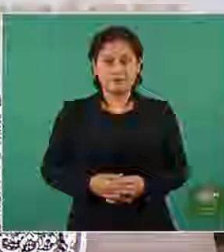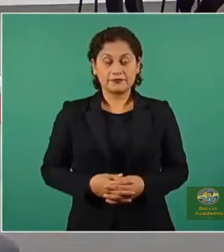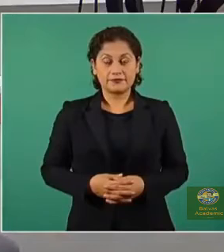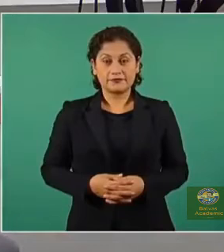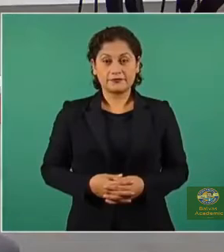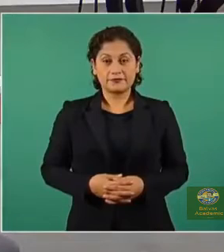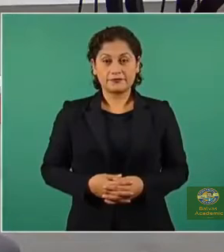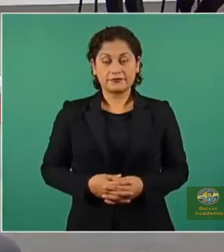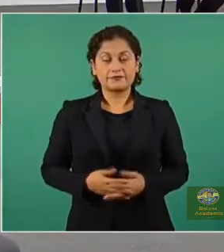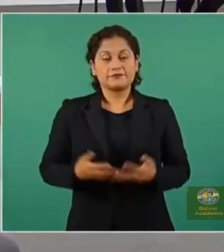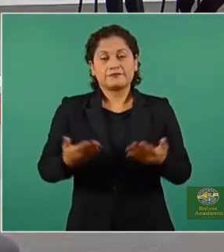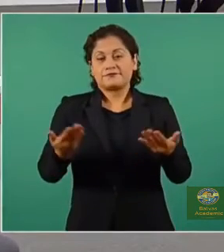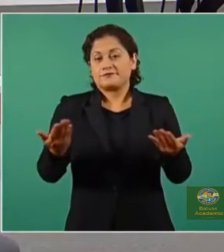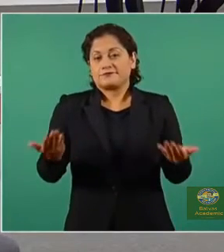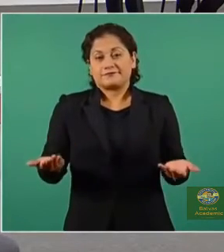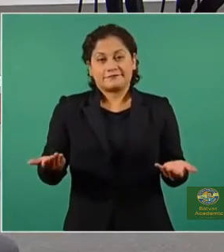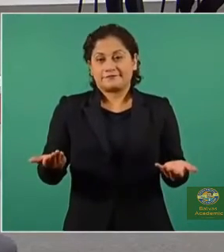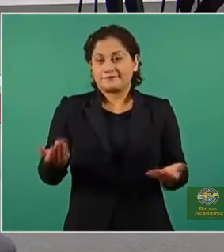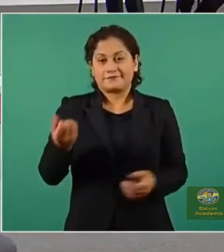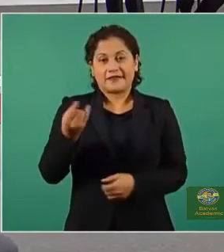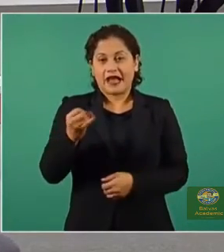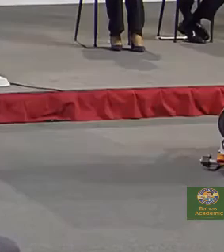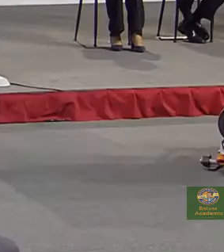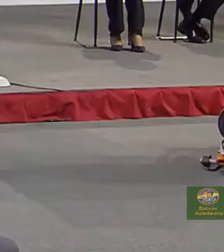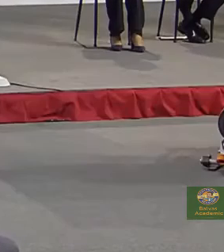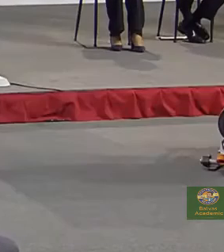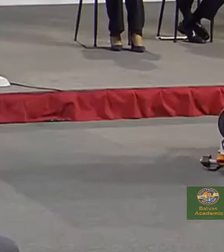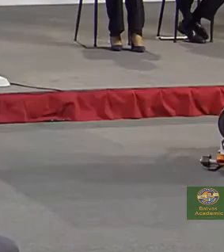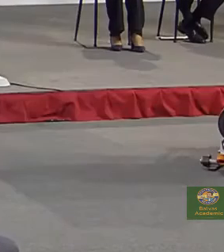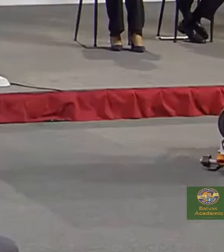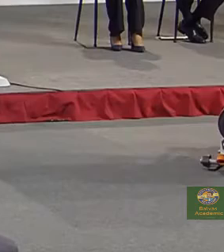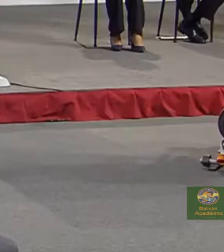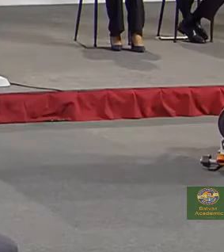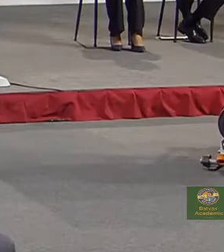Pues es normal que la carta